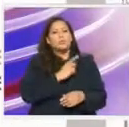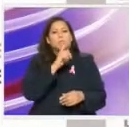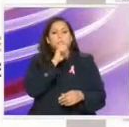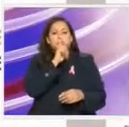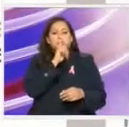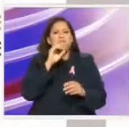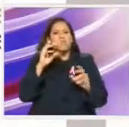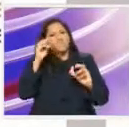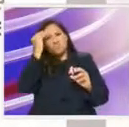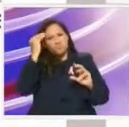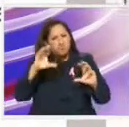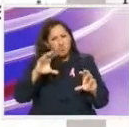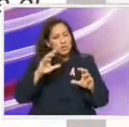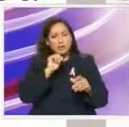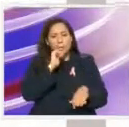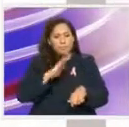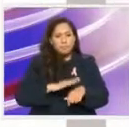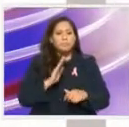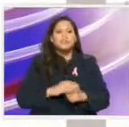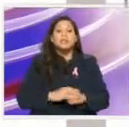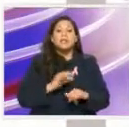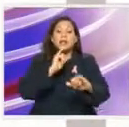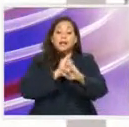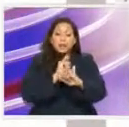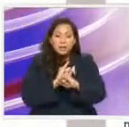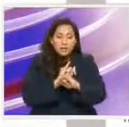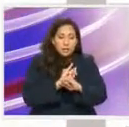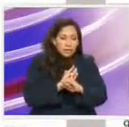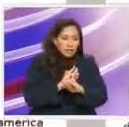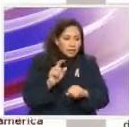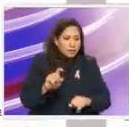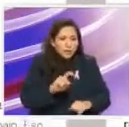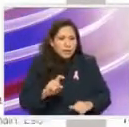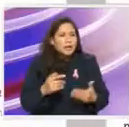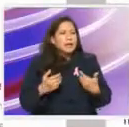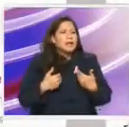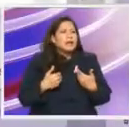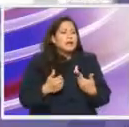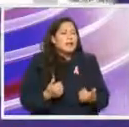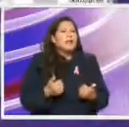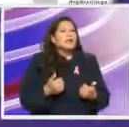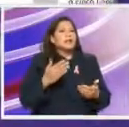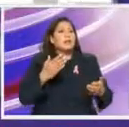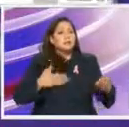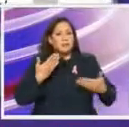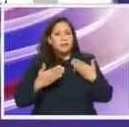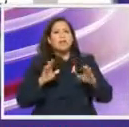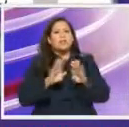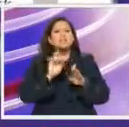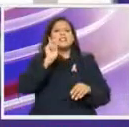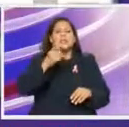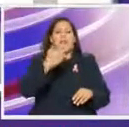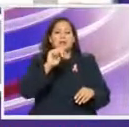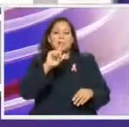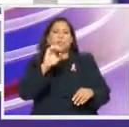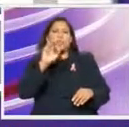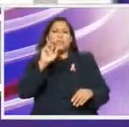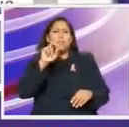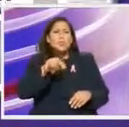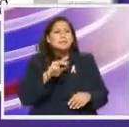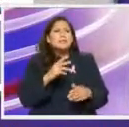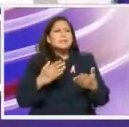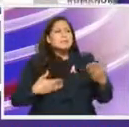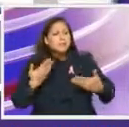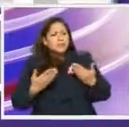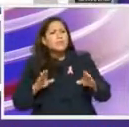última recomendación, un sitio para entender un poco de manera un poco lúdica cómo funciona el Halloween y su celebración. Es un sitio